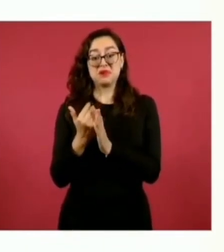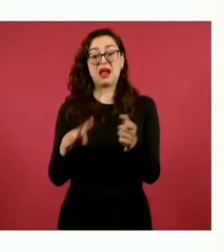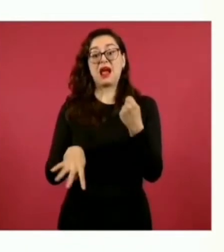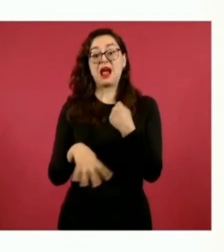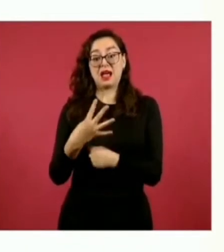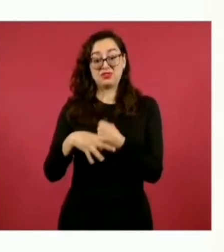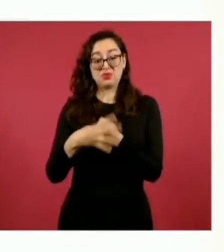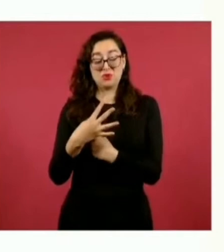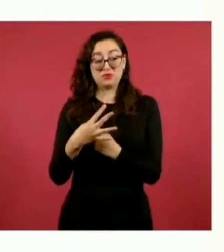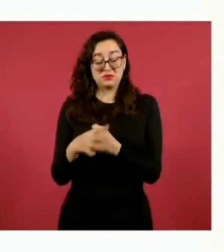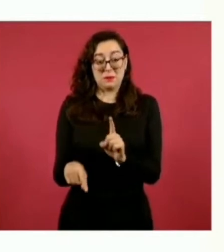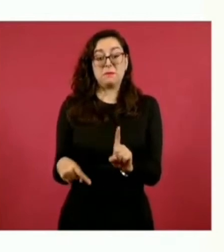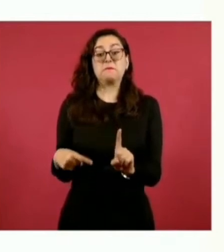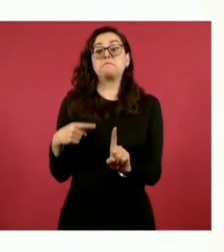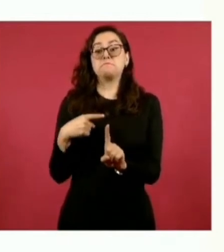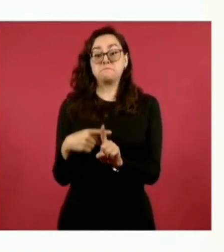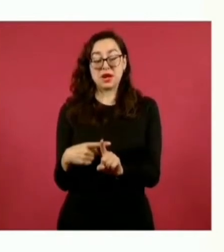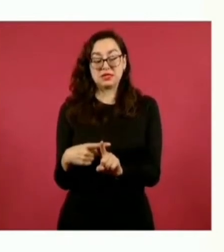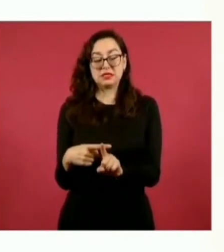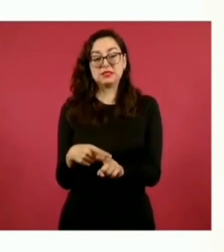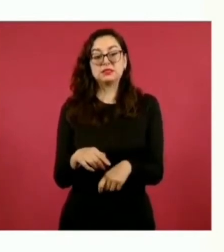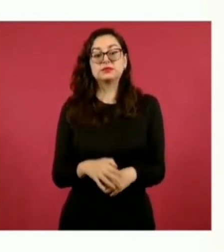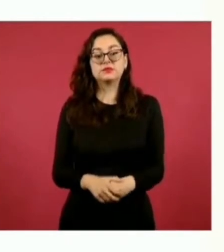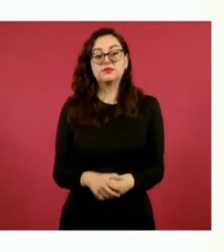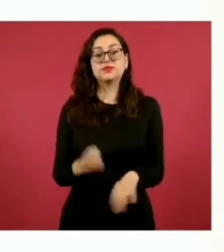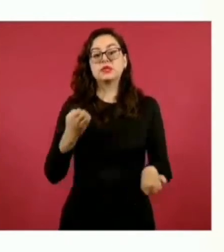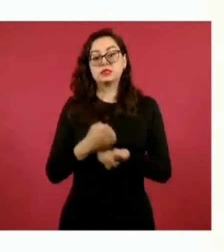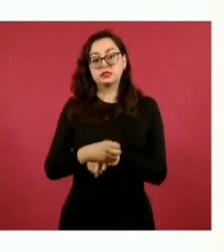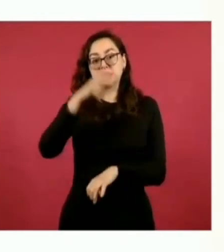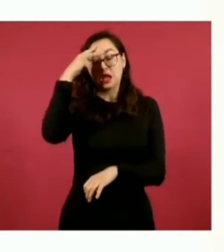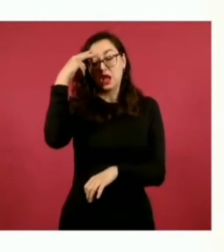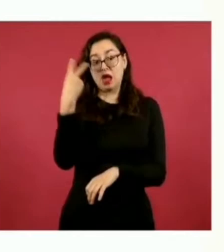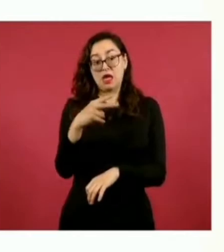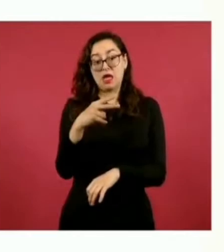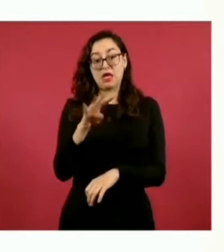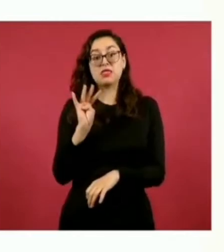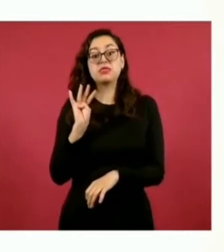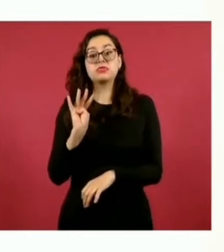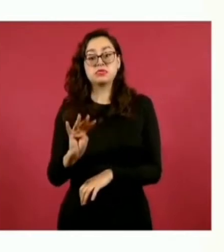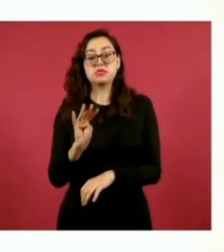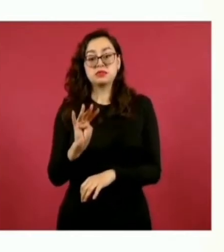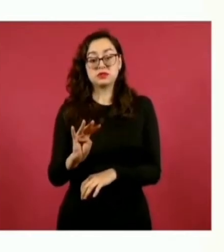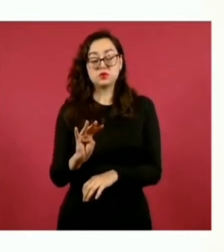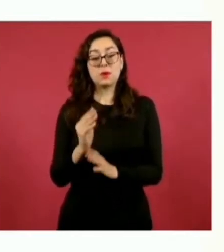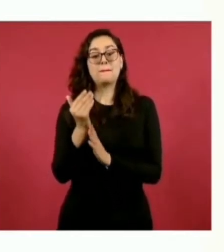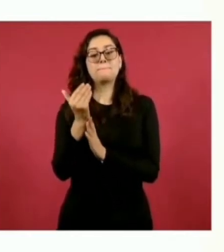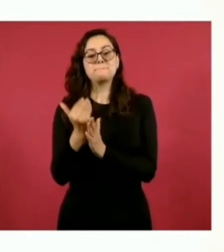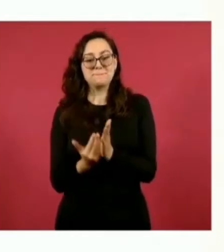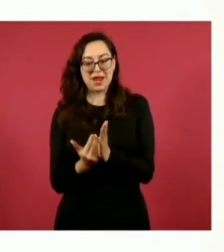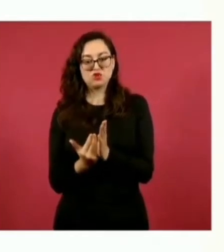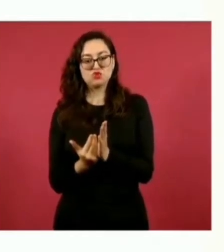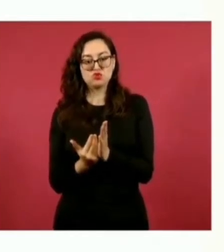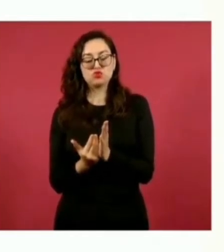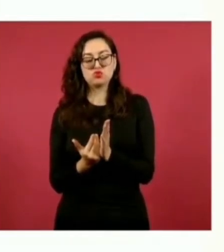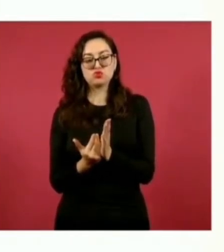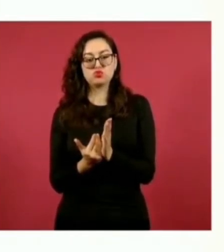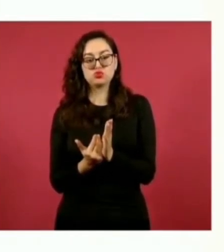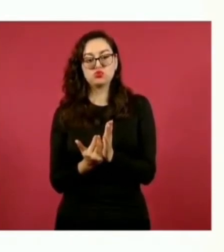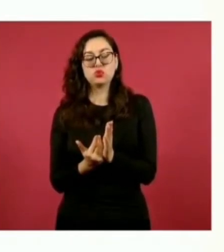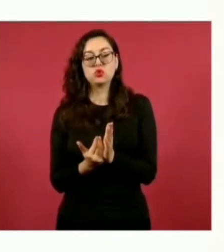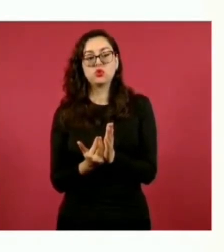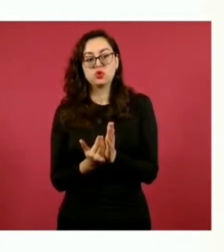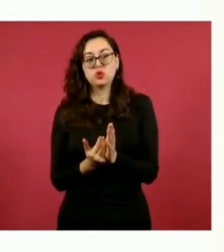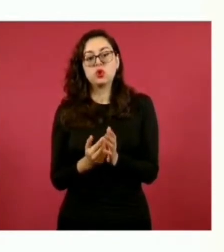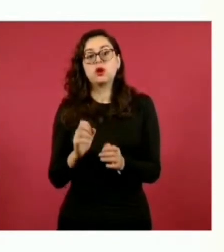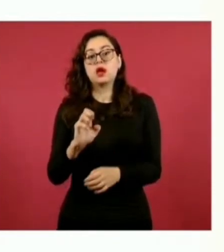más adelante en el Estado de México 19 idos menos adelante en el